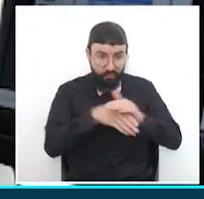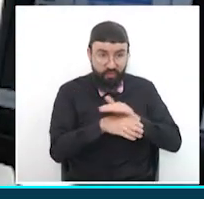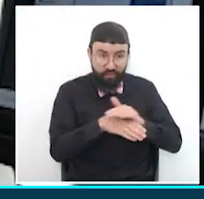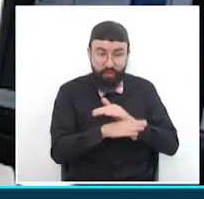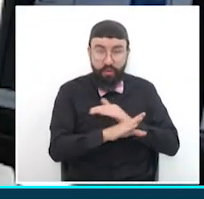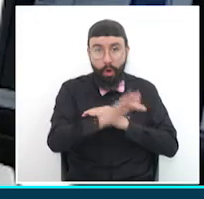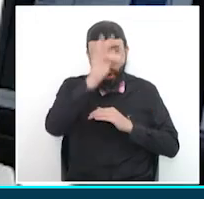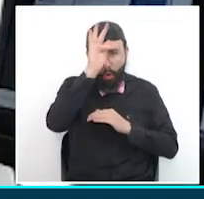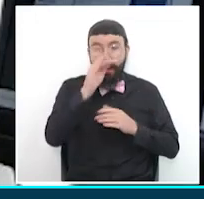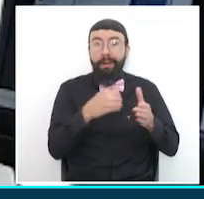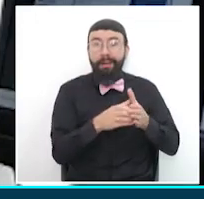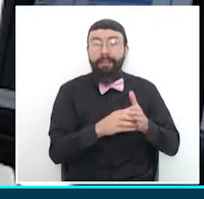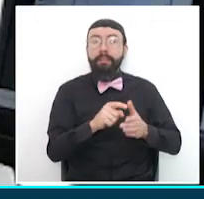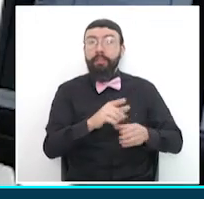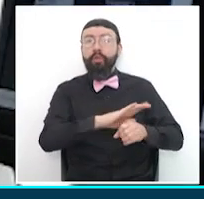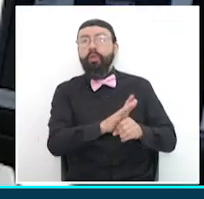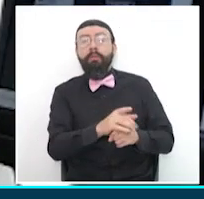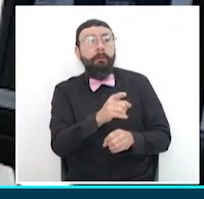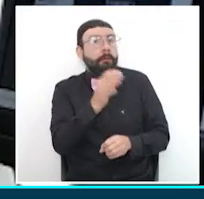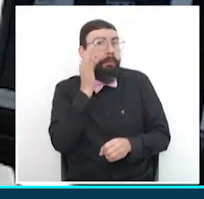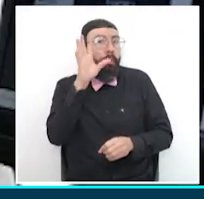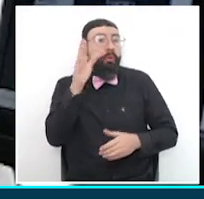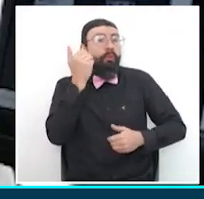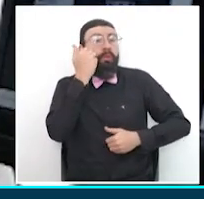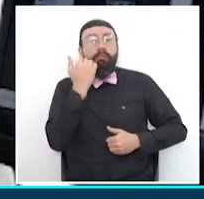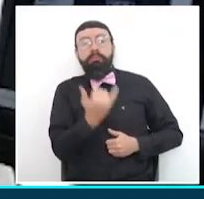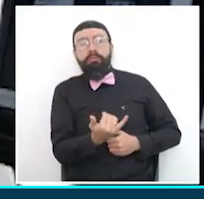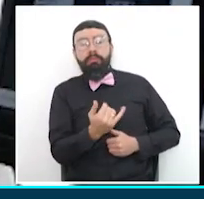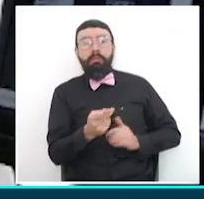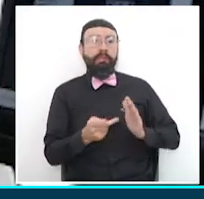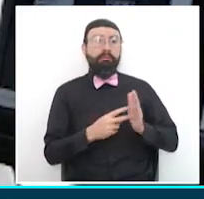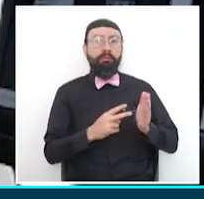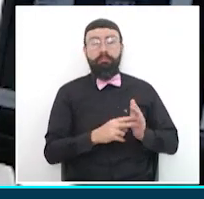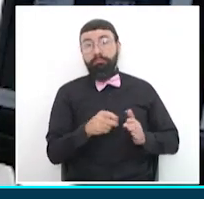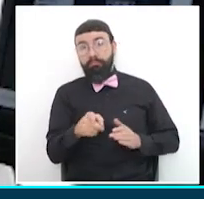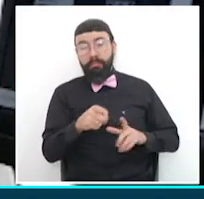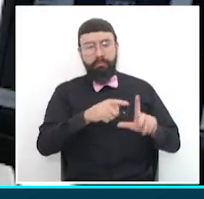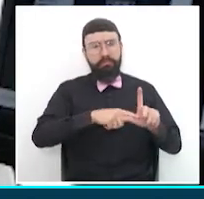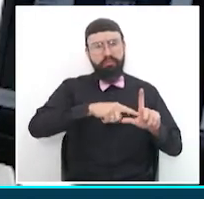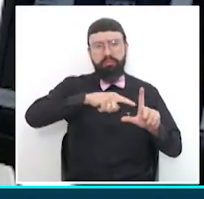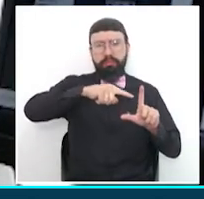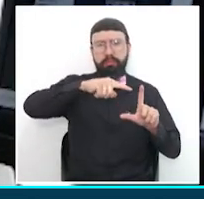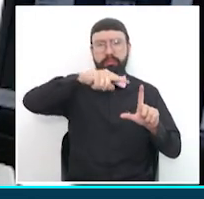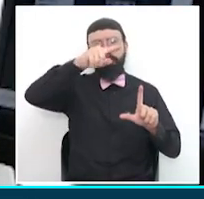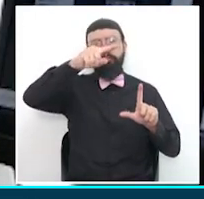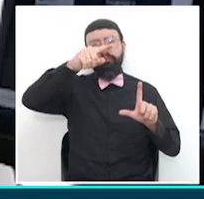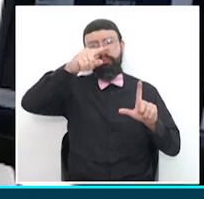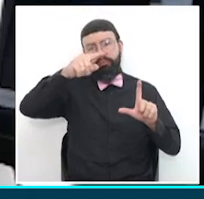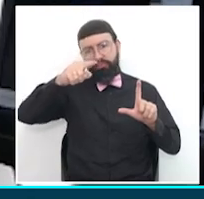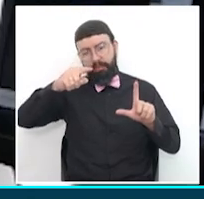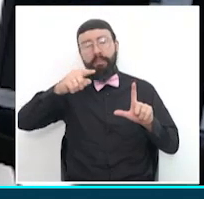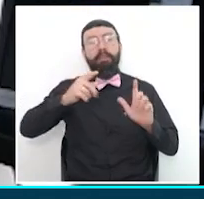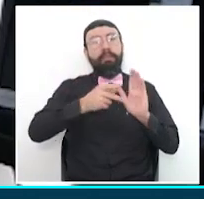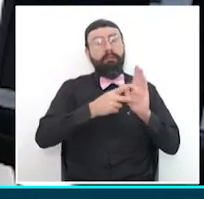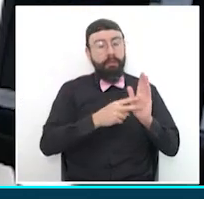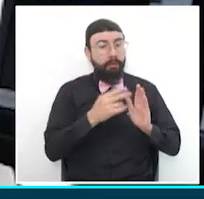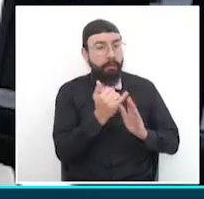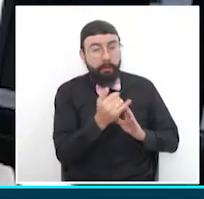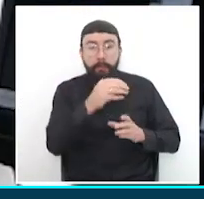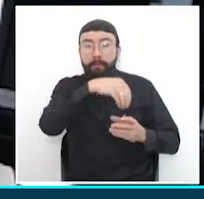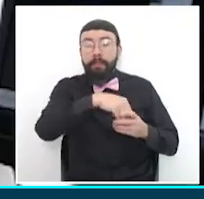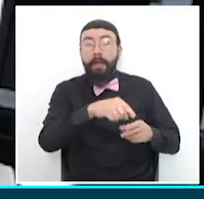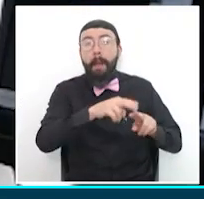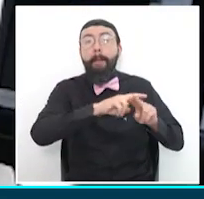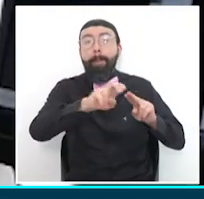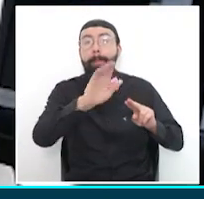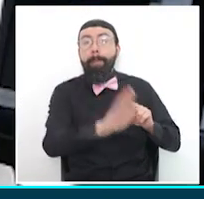cuidados intensivos COVID de toda la ciudad significa que hemos llegado al pico o que está comenzando el pico de la pandemia en la capital